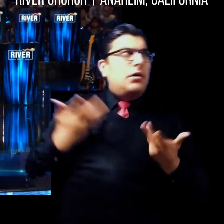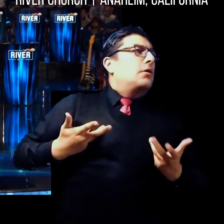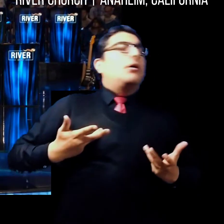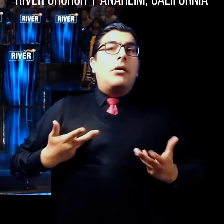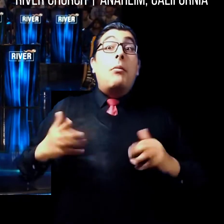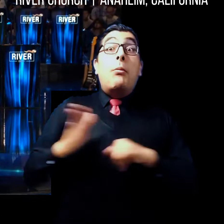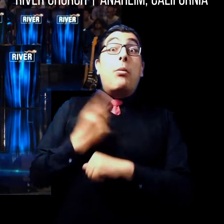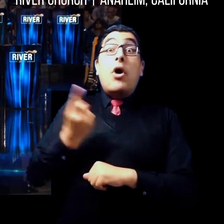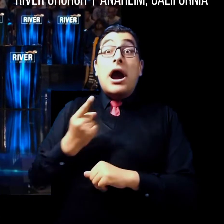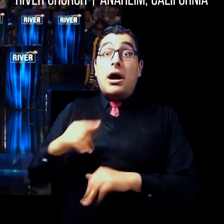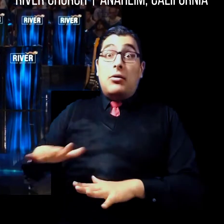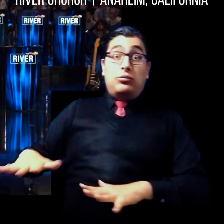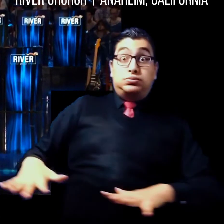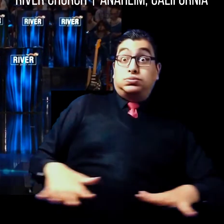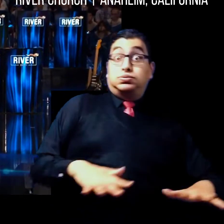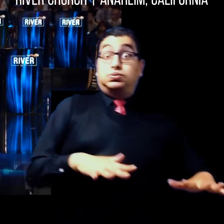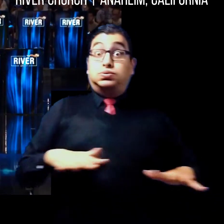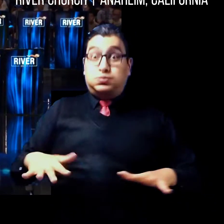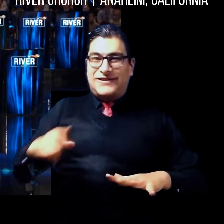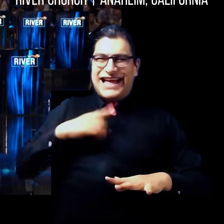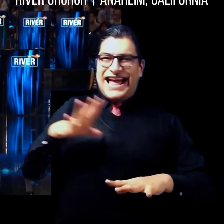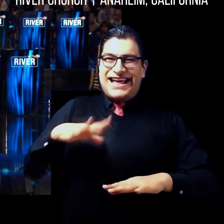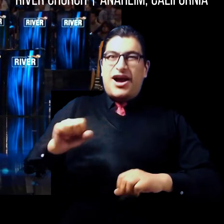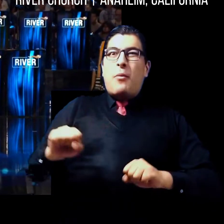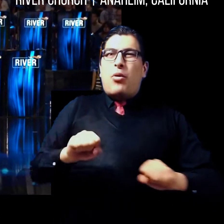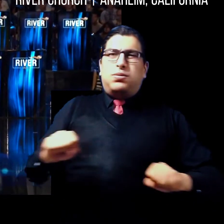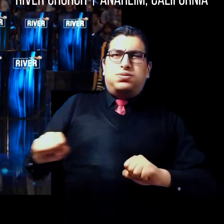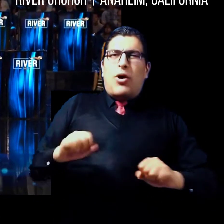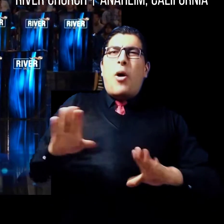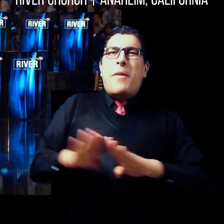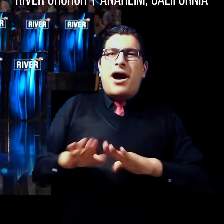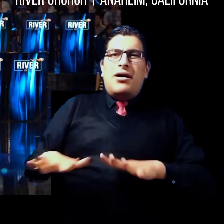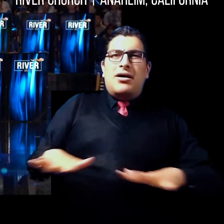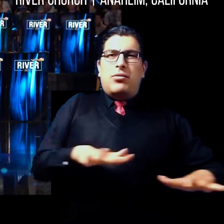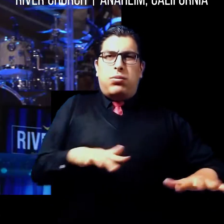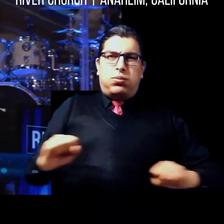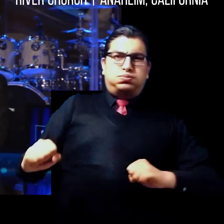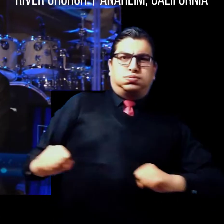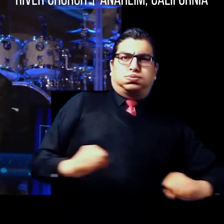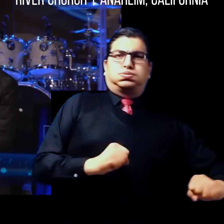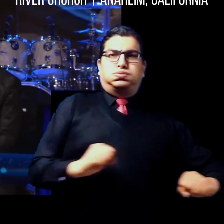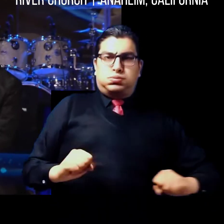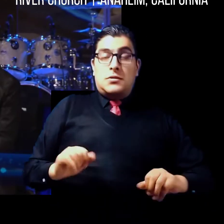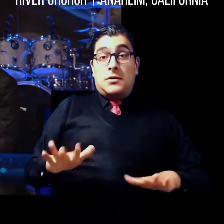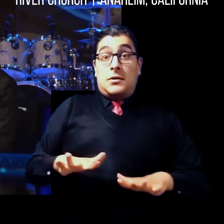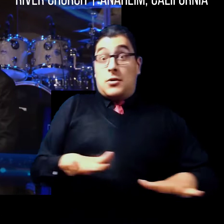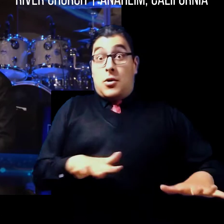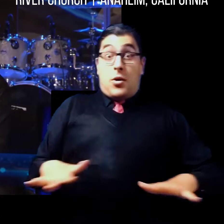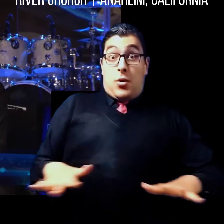un estremecimiento brutal, un seísmo, una suerte de mini terremoto,